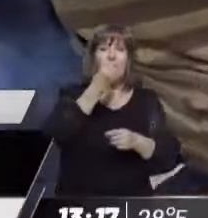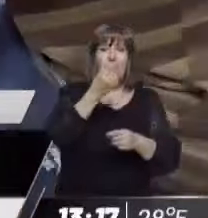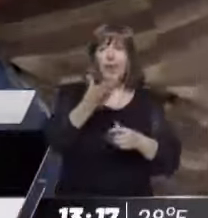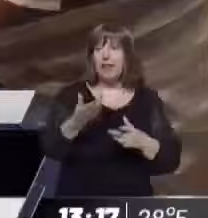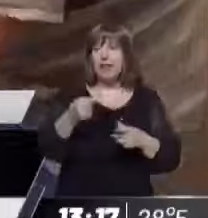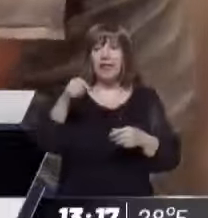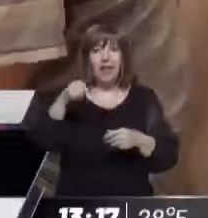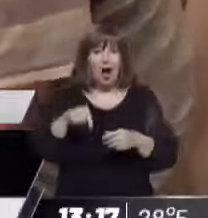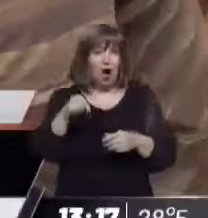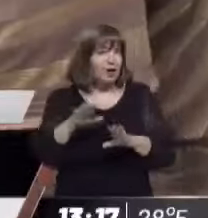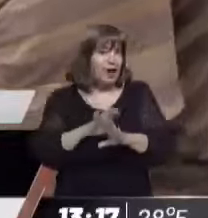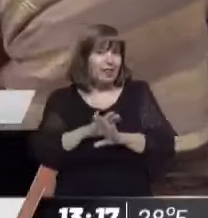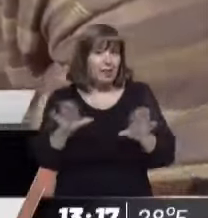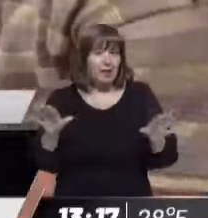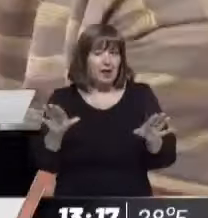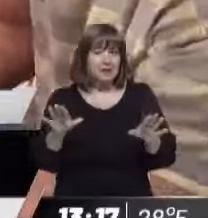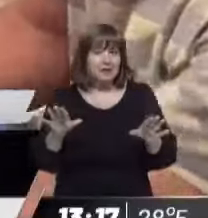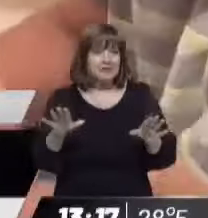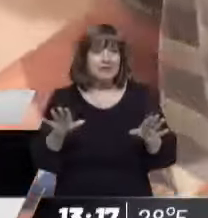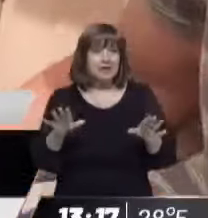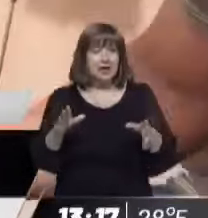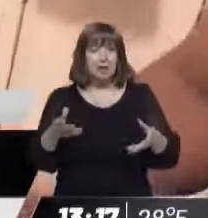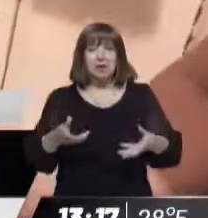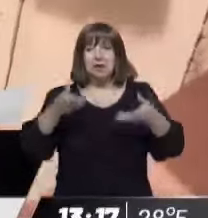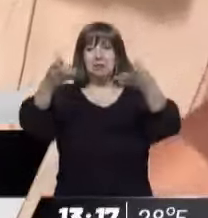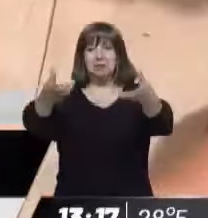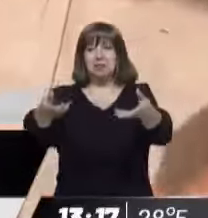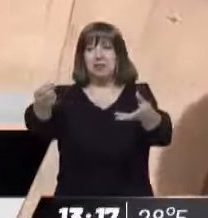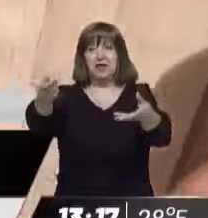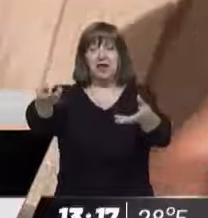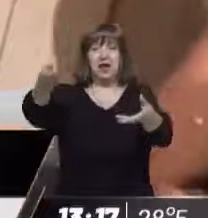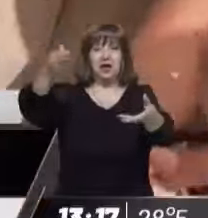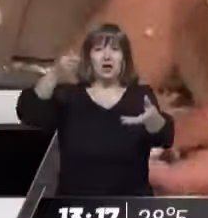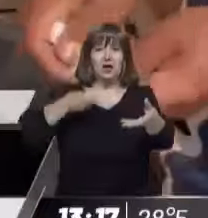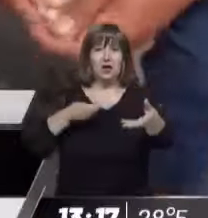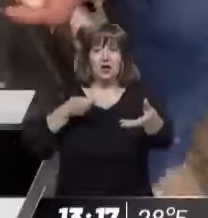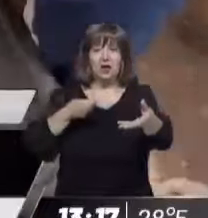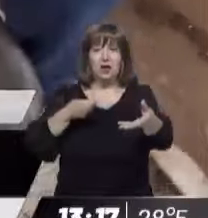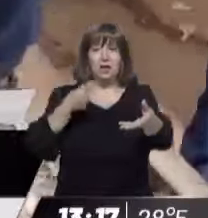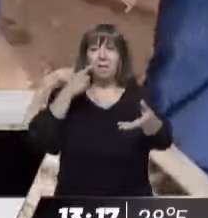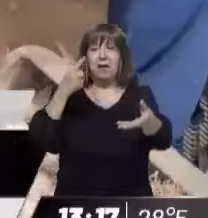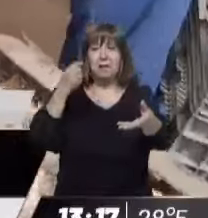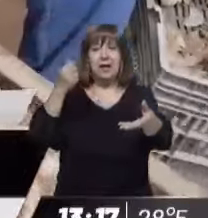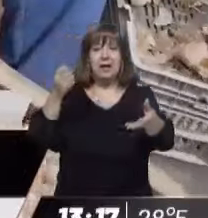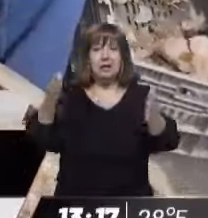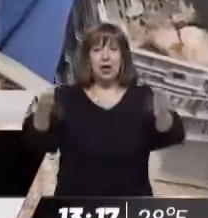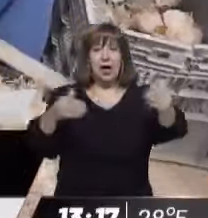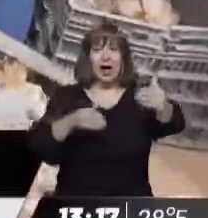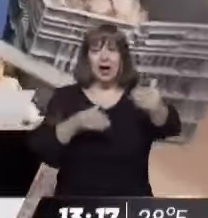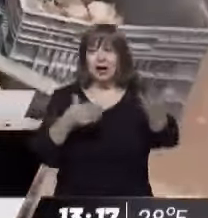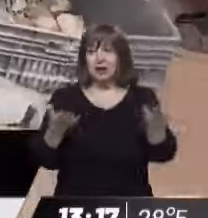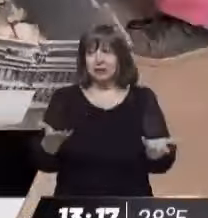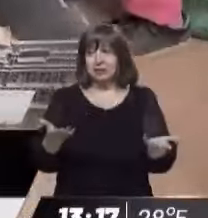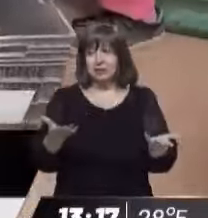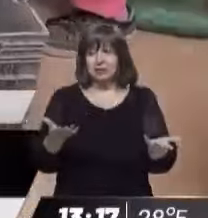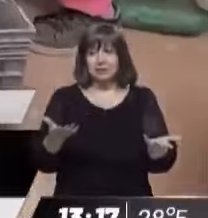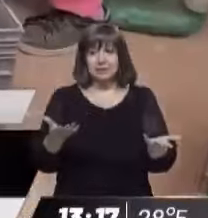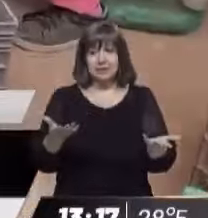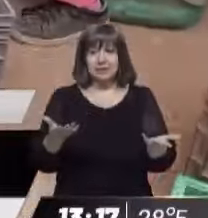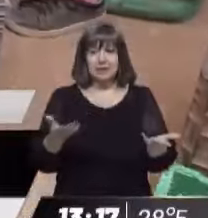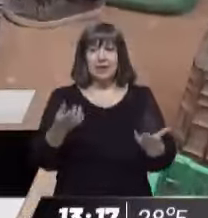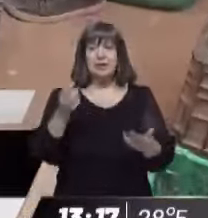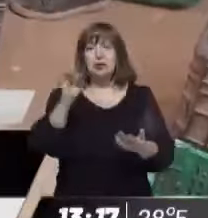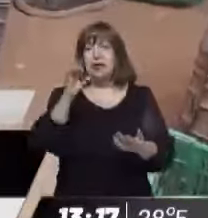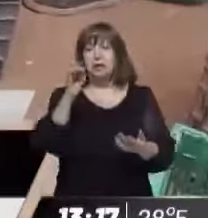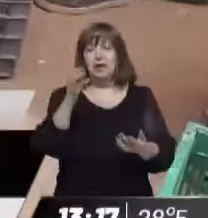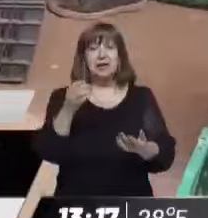para el día. Porque esto vos lo entregas y ya te pagas, ya si quieres, ya es para comprar lo que te hace falta para la casa, ya.